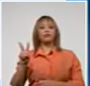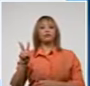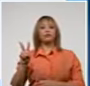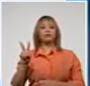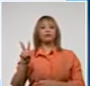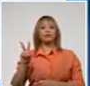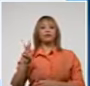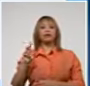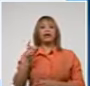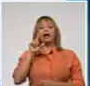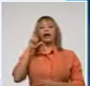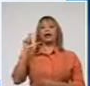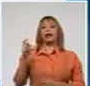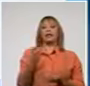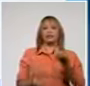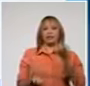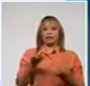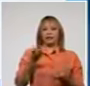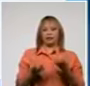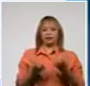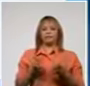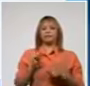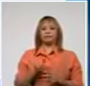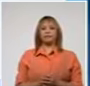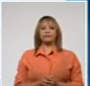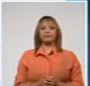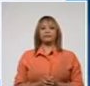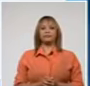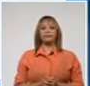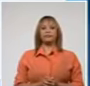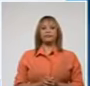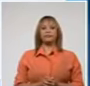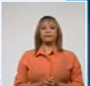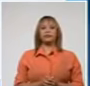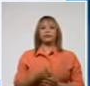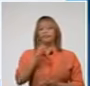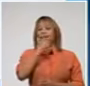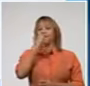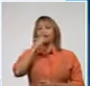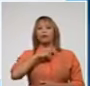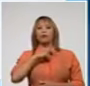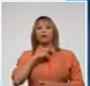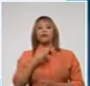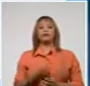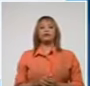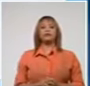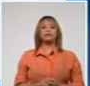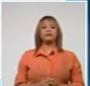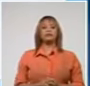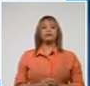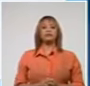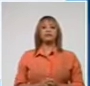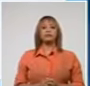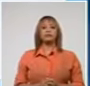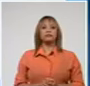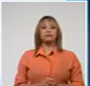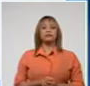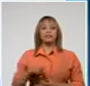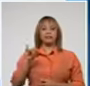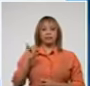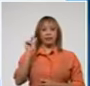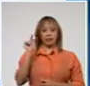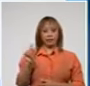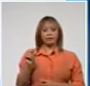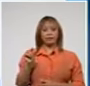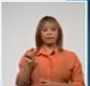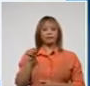Candelaria. Los casos de Ciego de Ávila, pues los 6 casos de Ciego